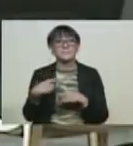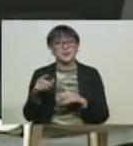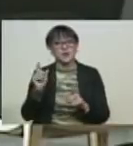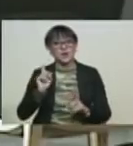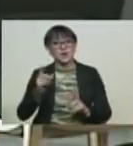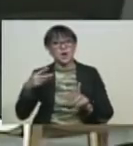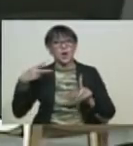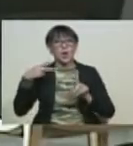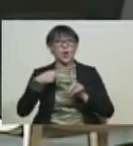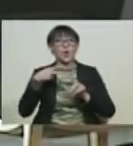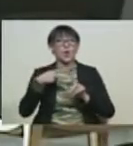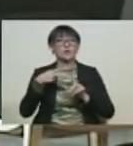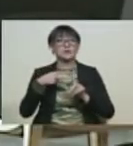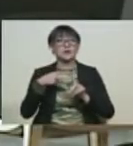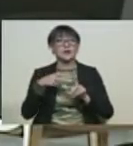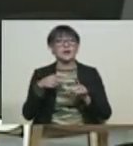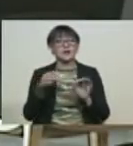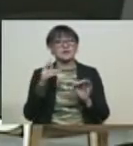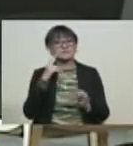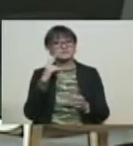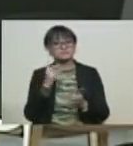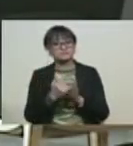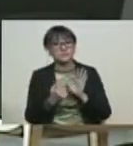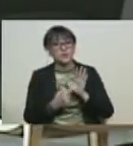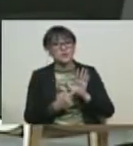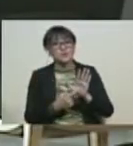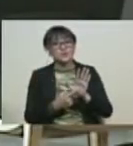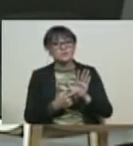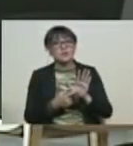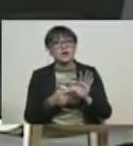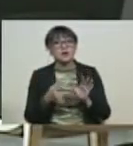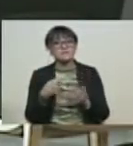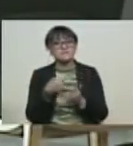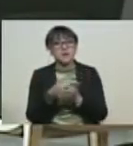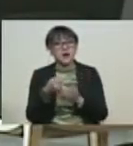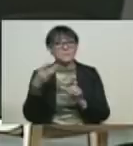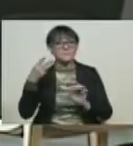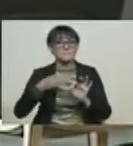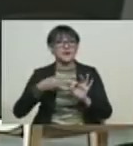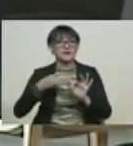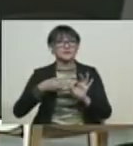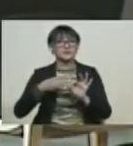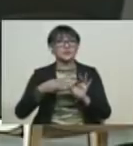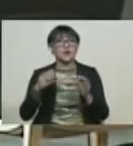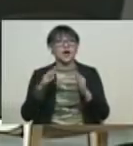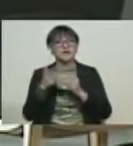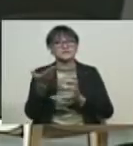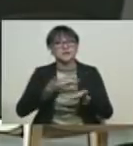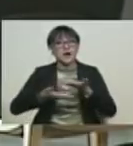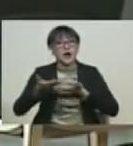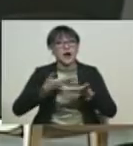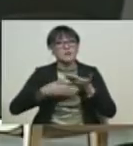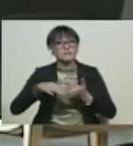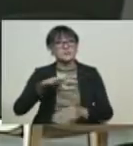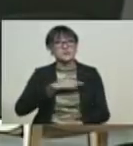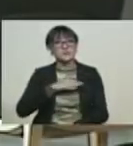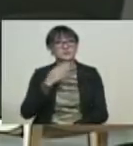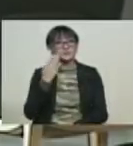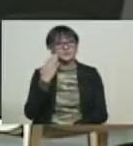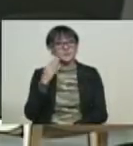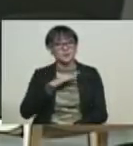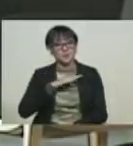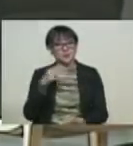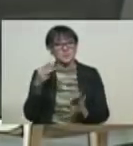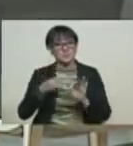hotel modelo para la aplicación del Petro. Aquí va a quedar una casa de cambio, un exchange del